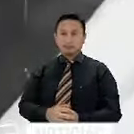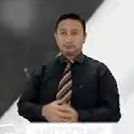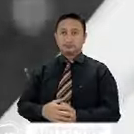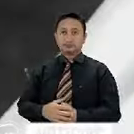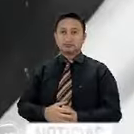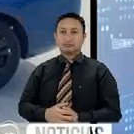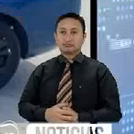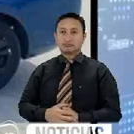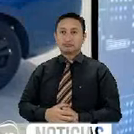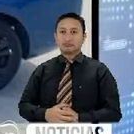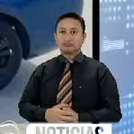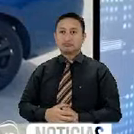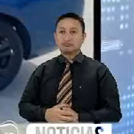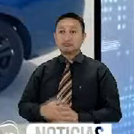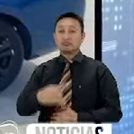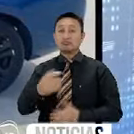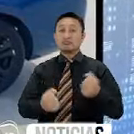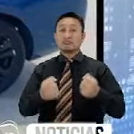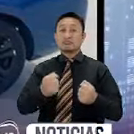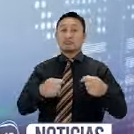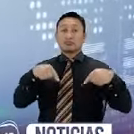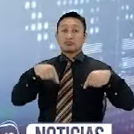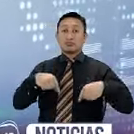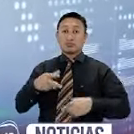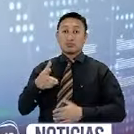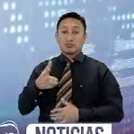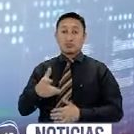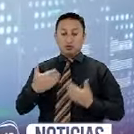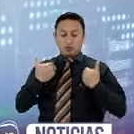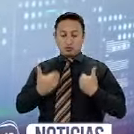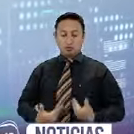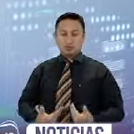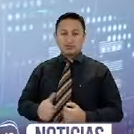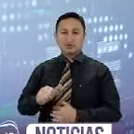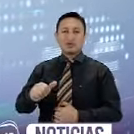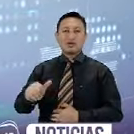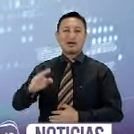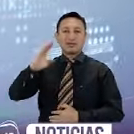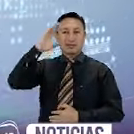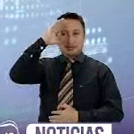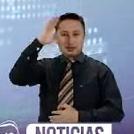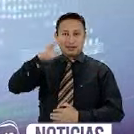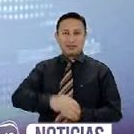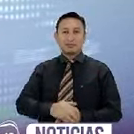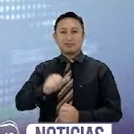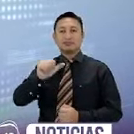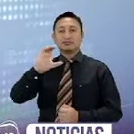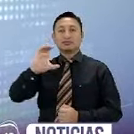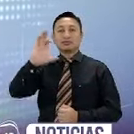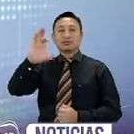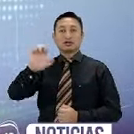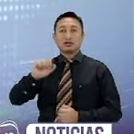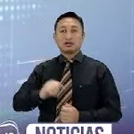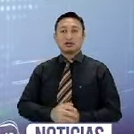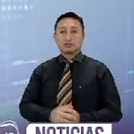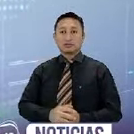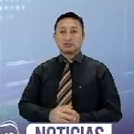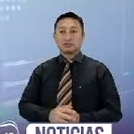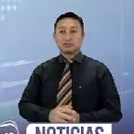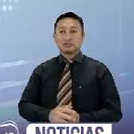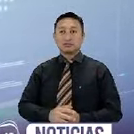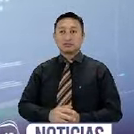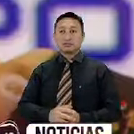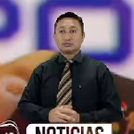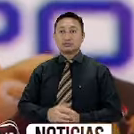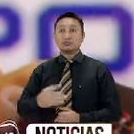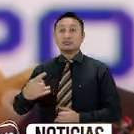Operaban a bordo de este auto sedán con un uniforme de agente de la CTE en el asiento del conductor.